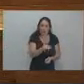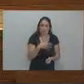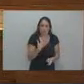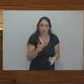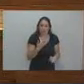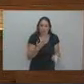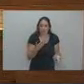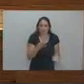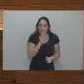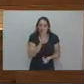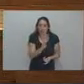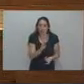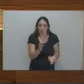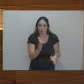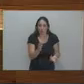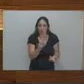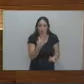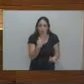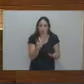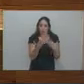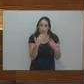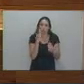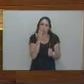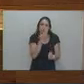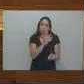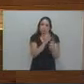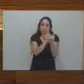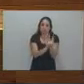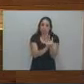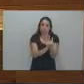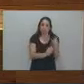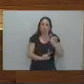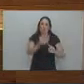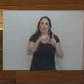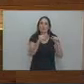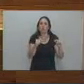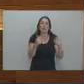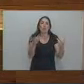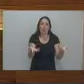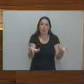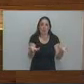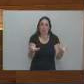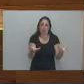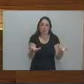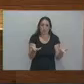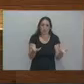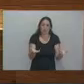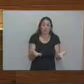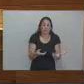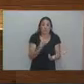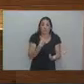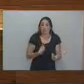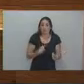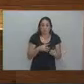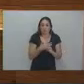podemos directamente hablar cara a cara de los problemas que atañen en Asturias. Y lo mismo para el Partido